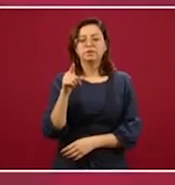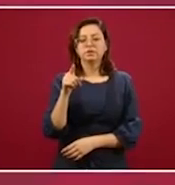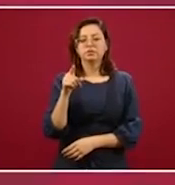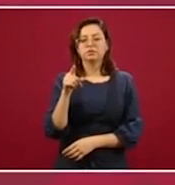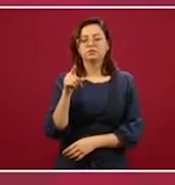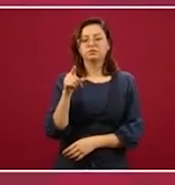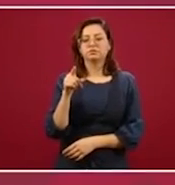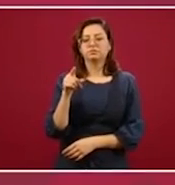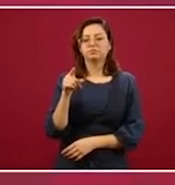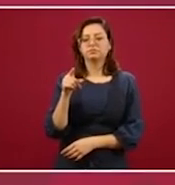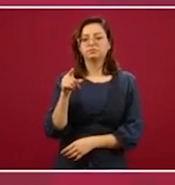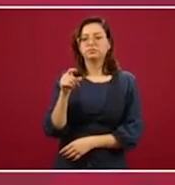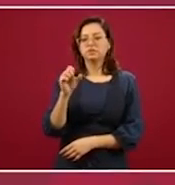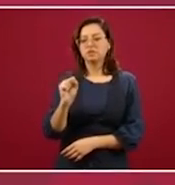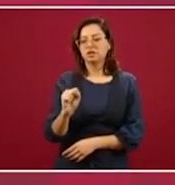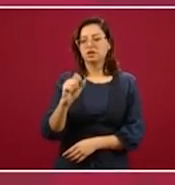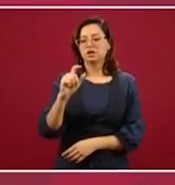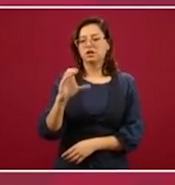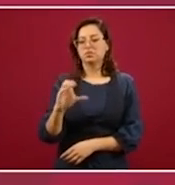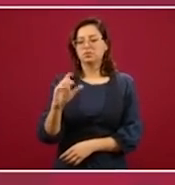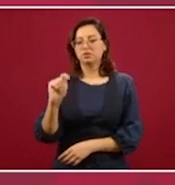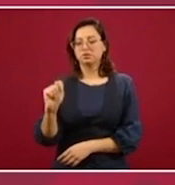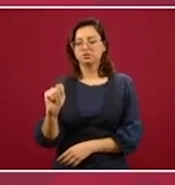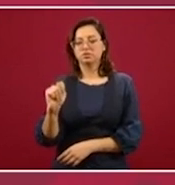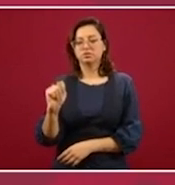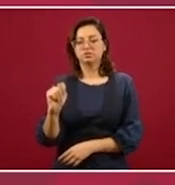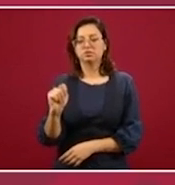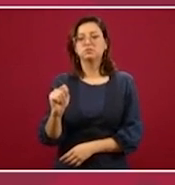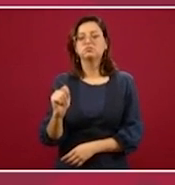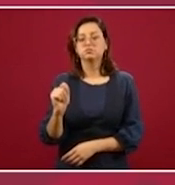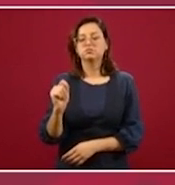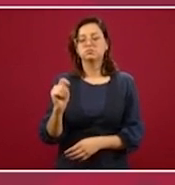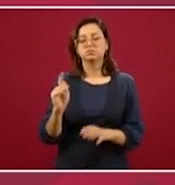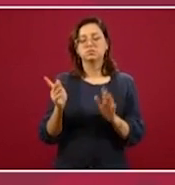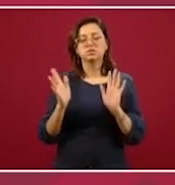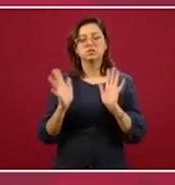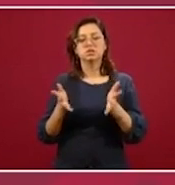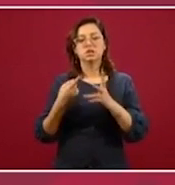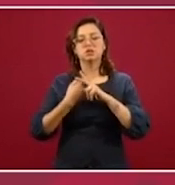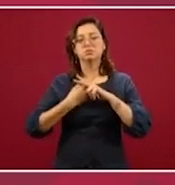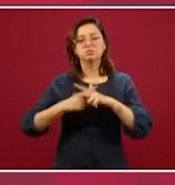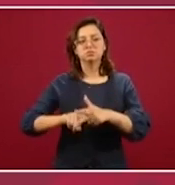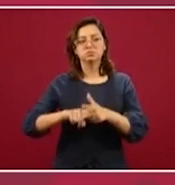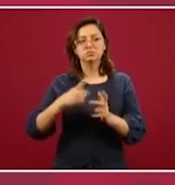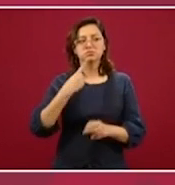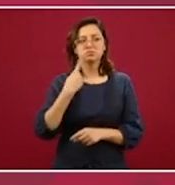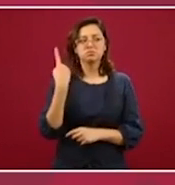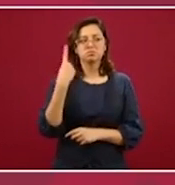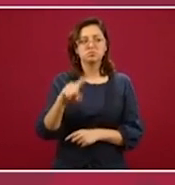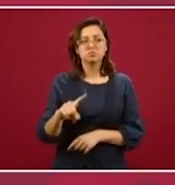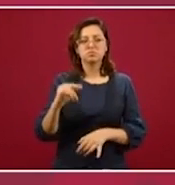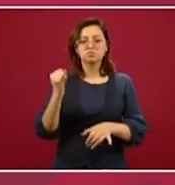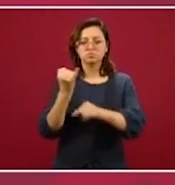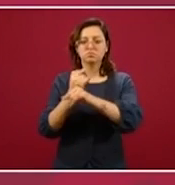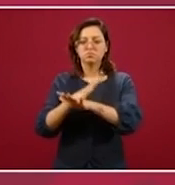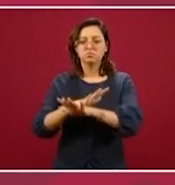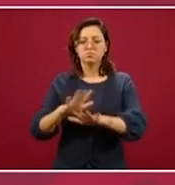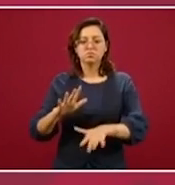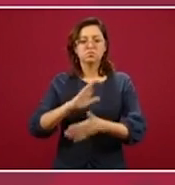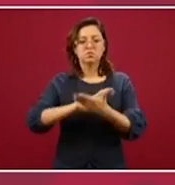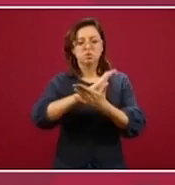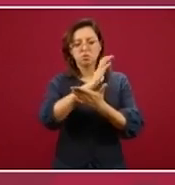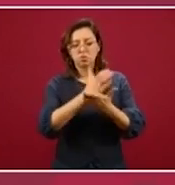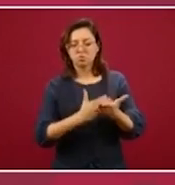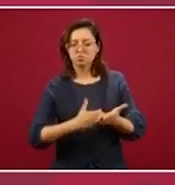de Comunicaciones. Me han informado de la suspensión del